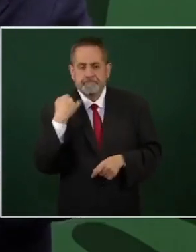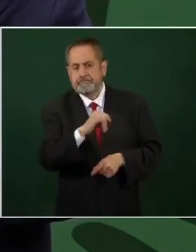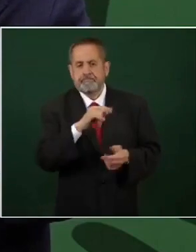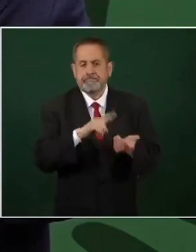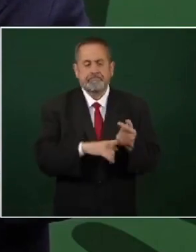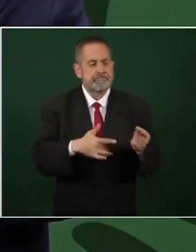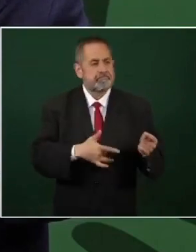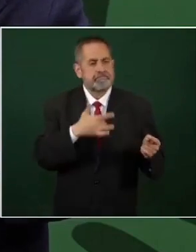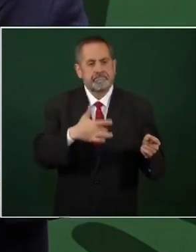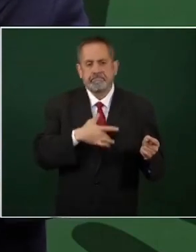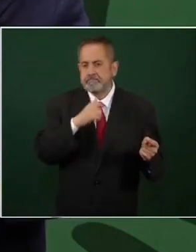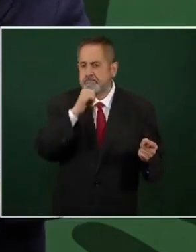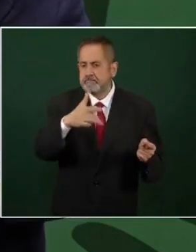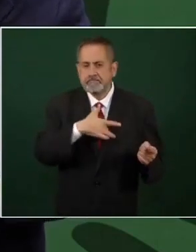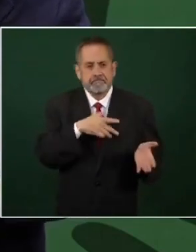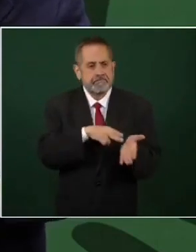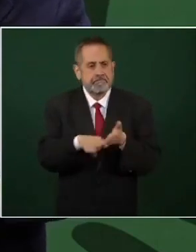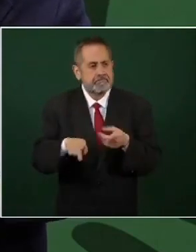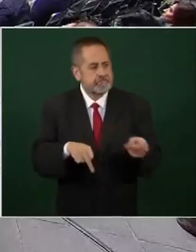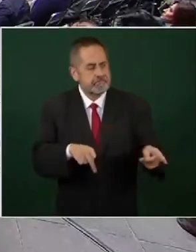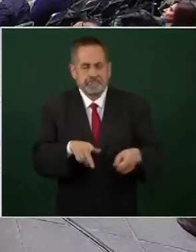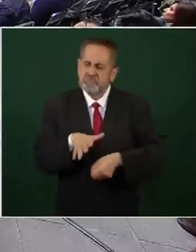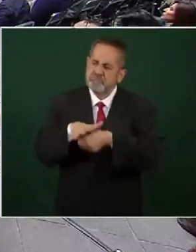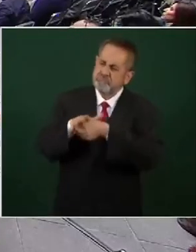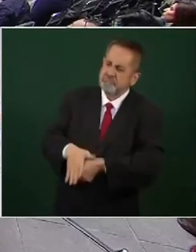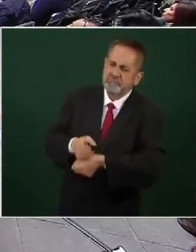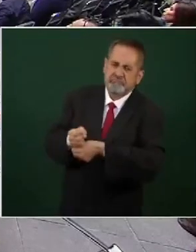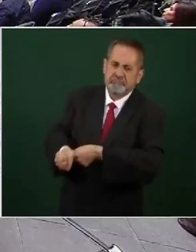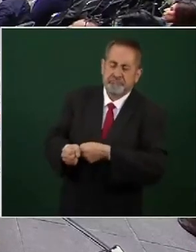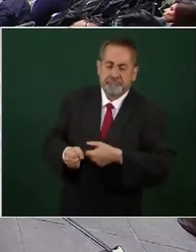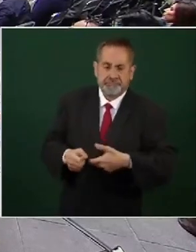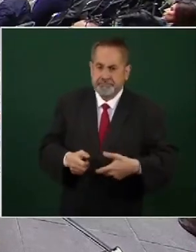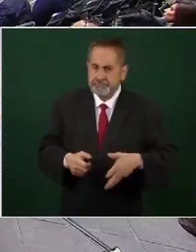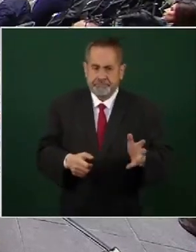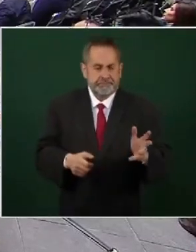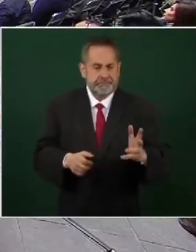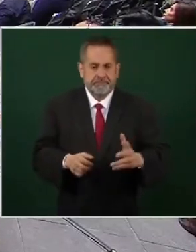inhumana, represora.